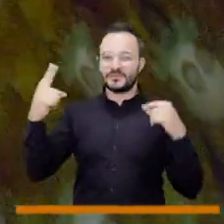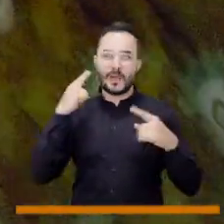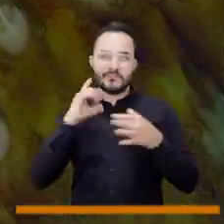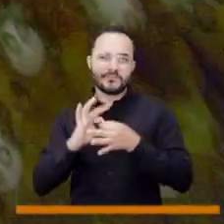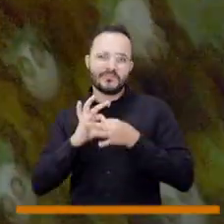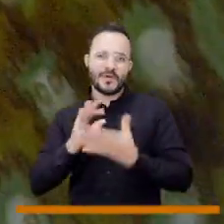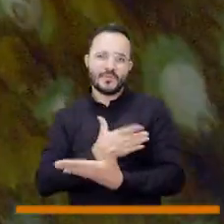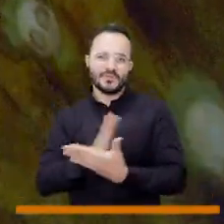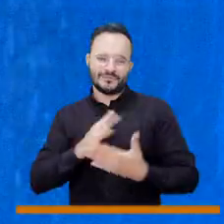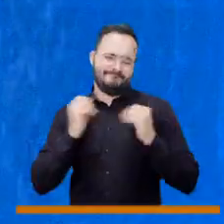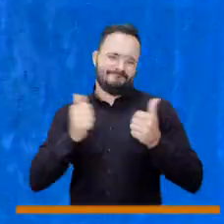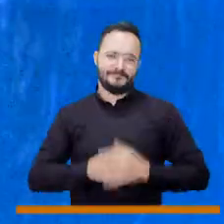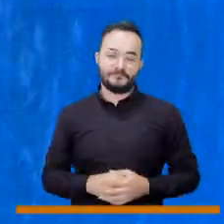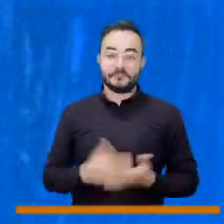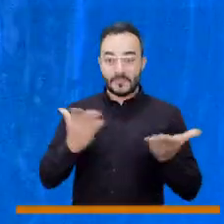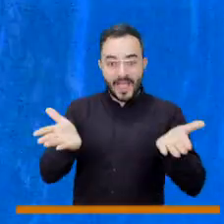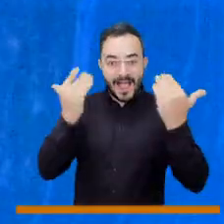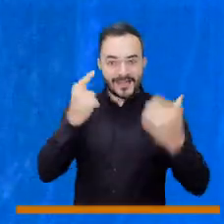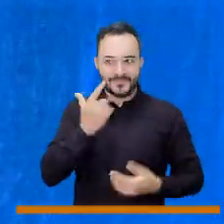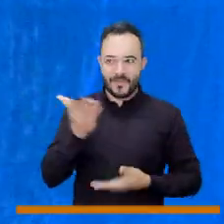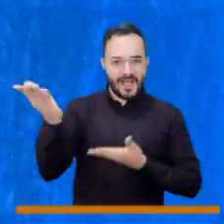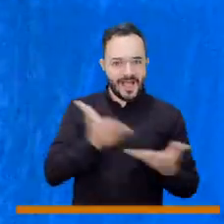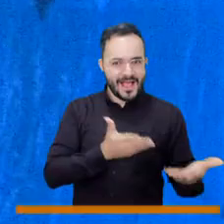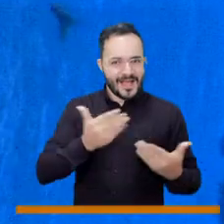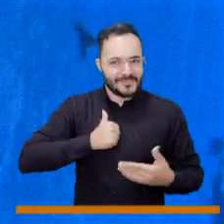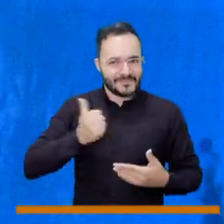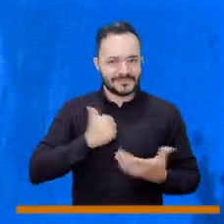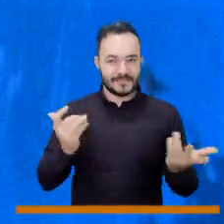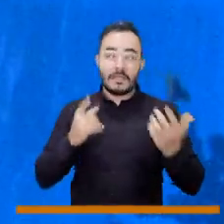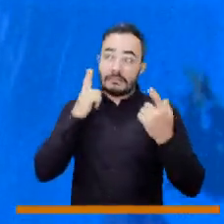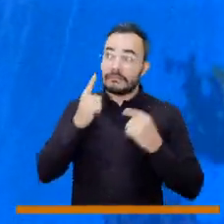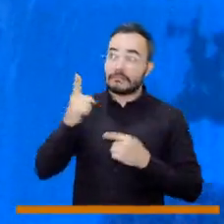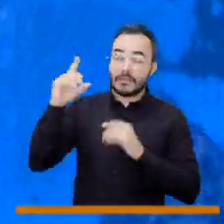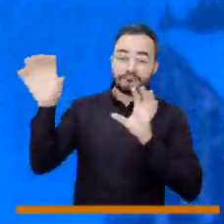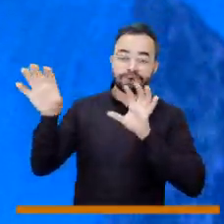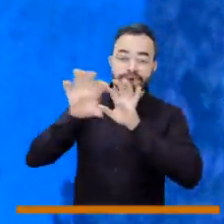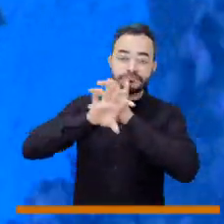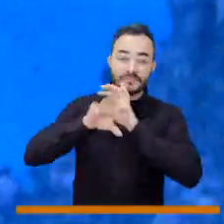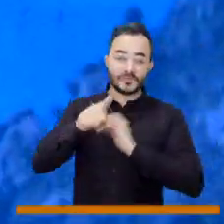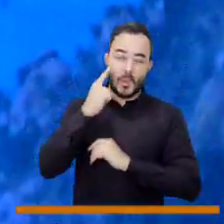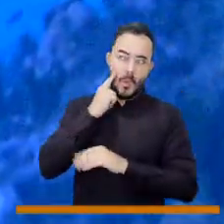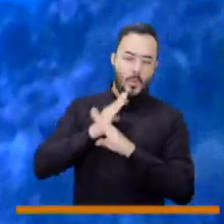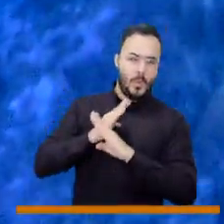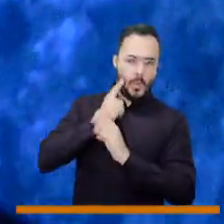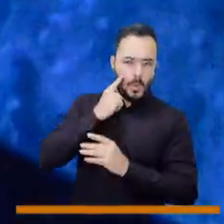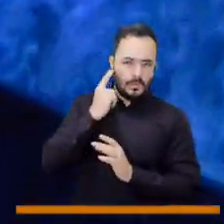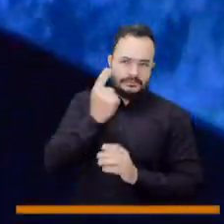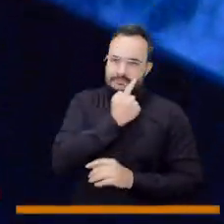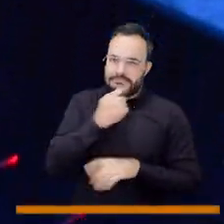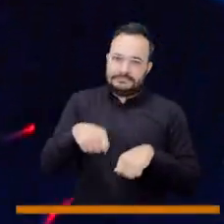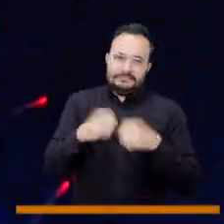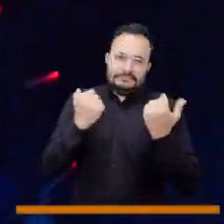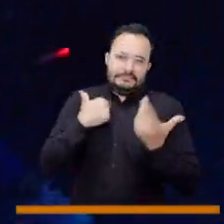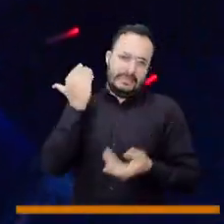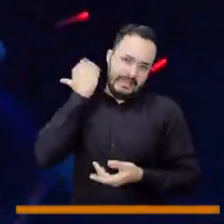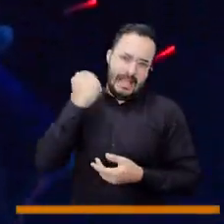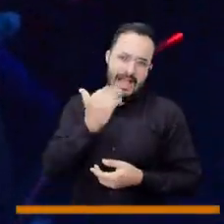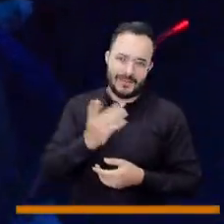hemos seleccionado. Pilas pues, a disfrutar esto de una forma segura para que no se nos dañen nuestros ojitos y